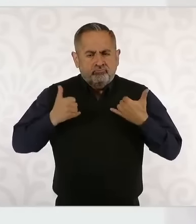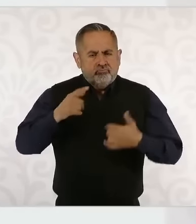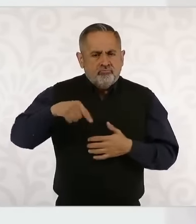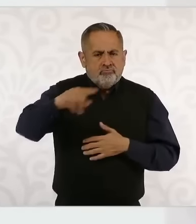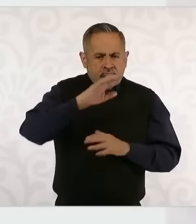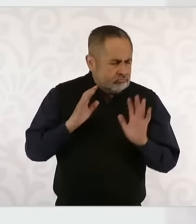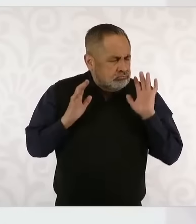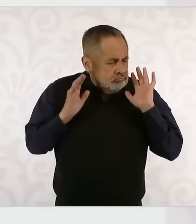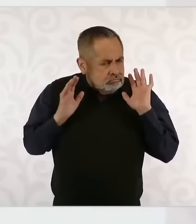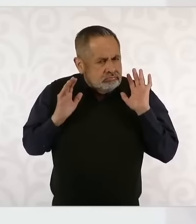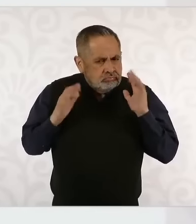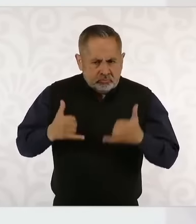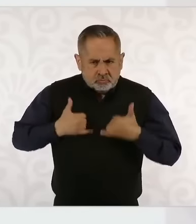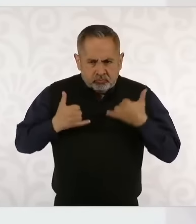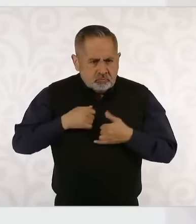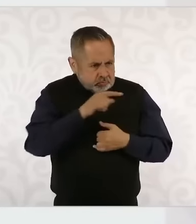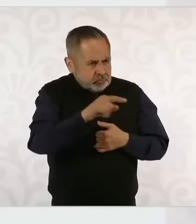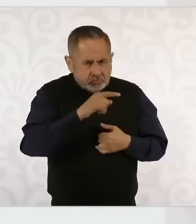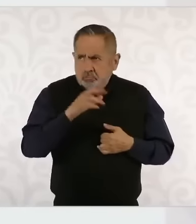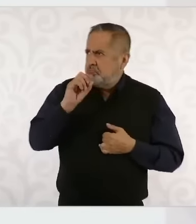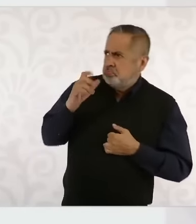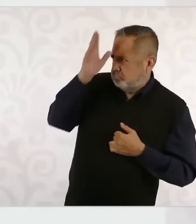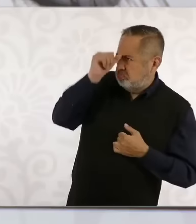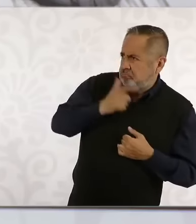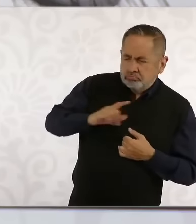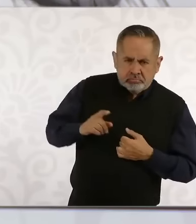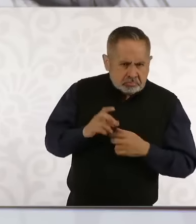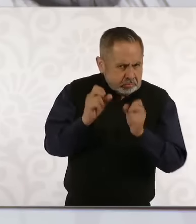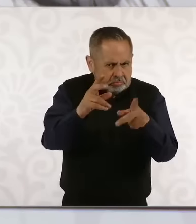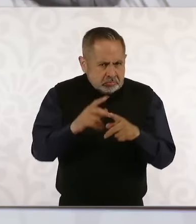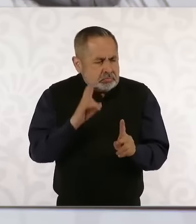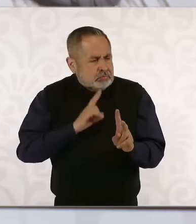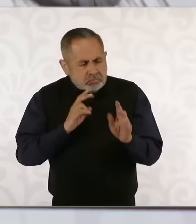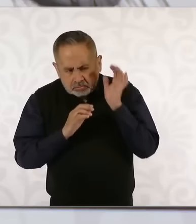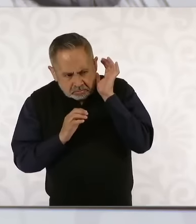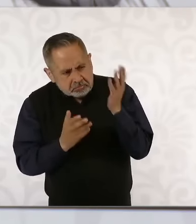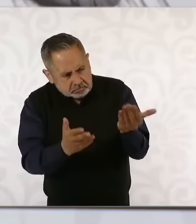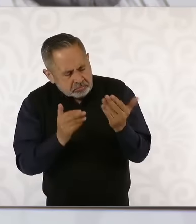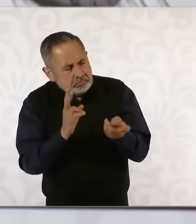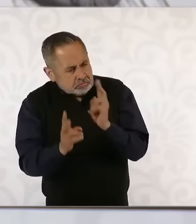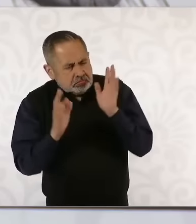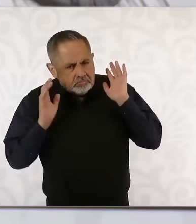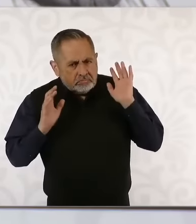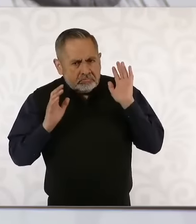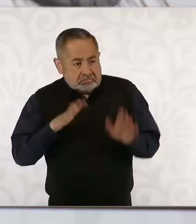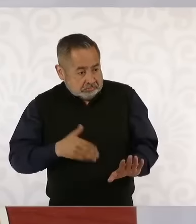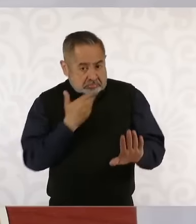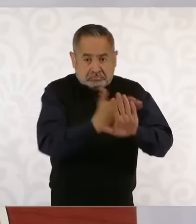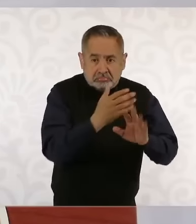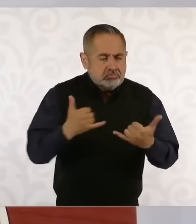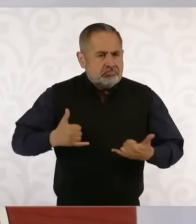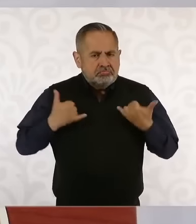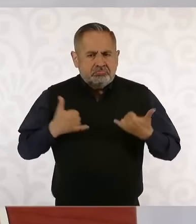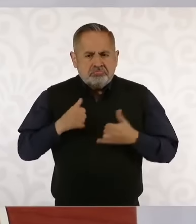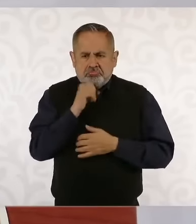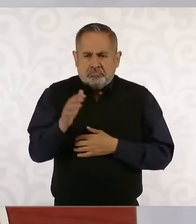no están de acuerdo con lo que está pasando, siempre hay que escucharlos. No, aquí no es nada contra los jóvenes